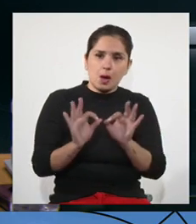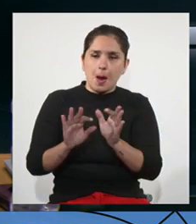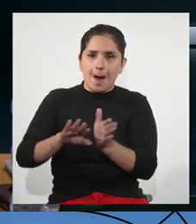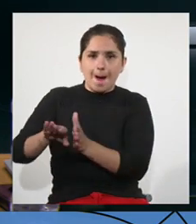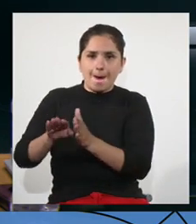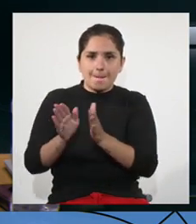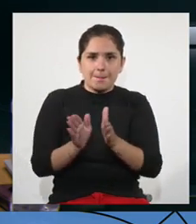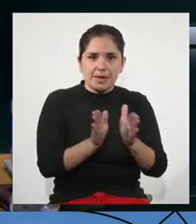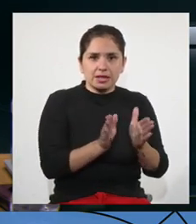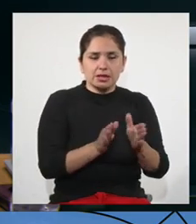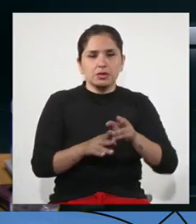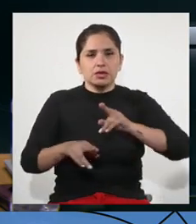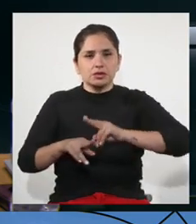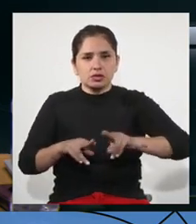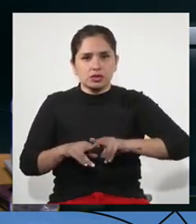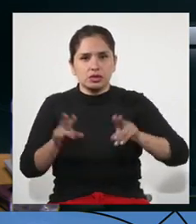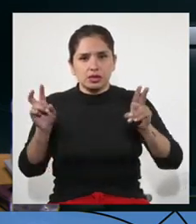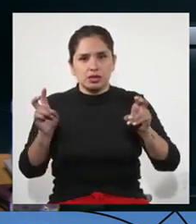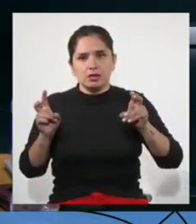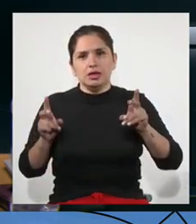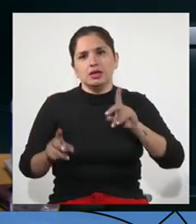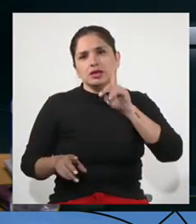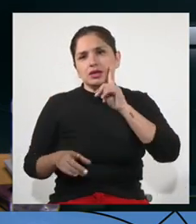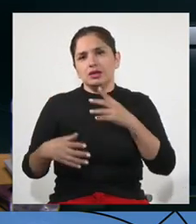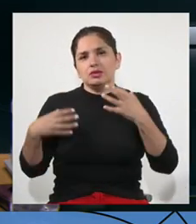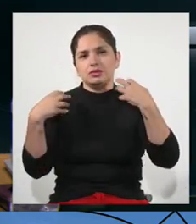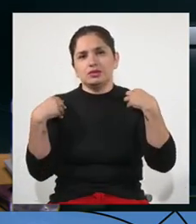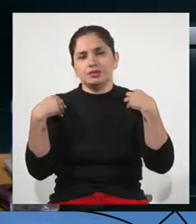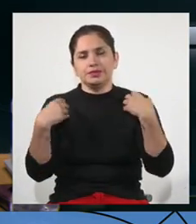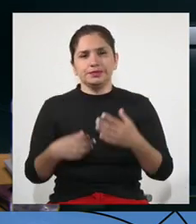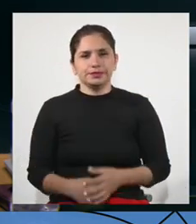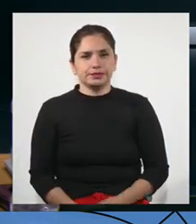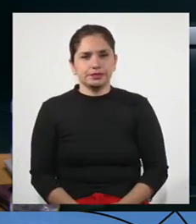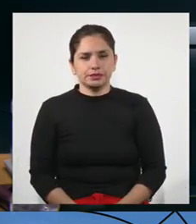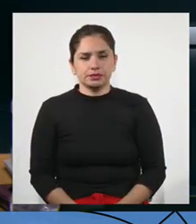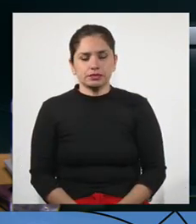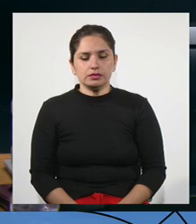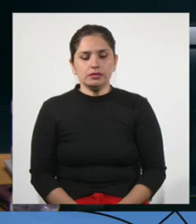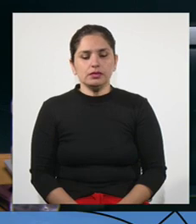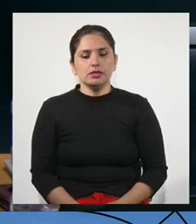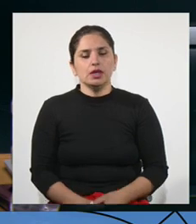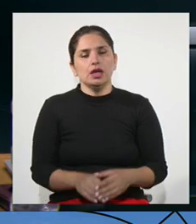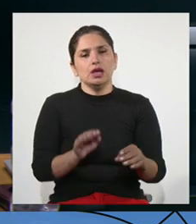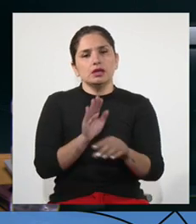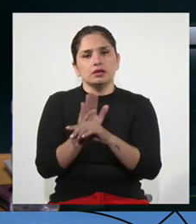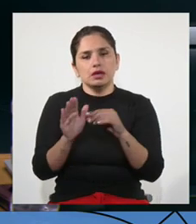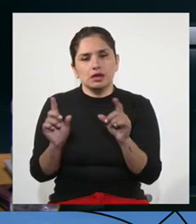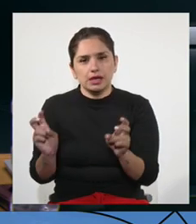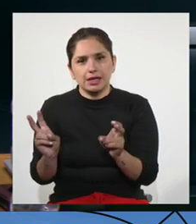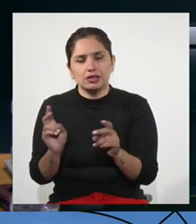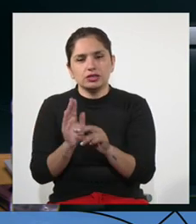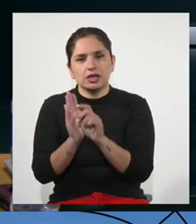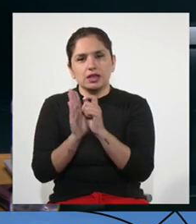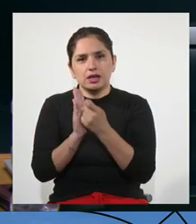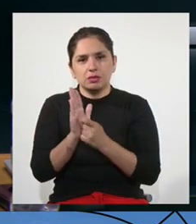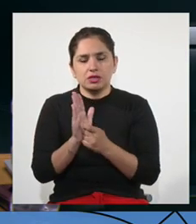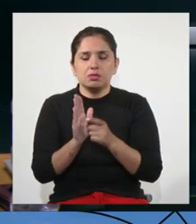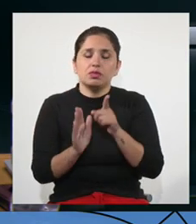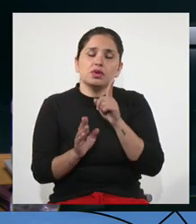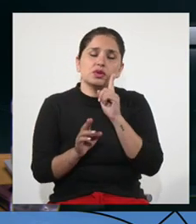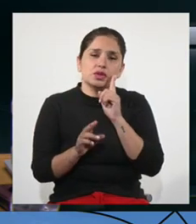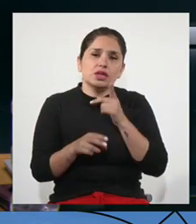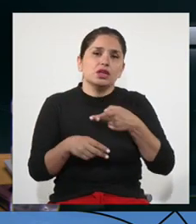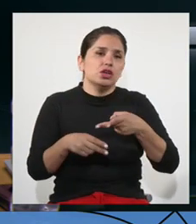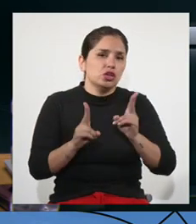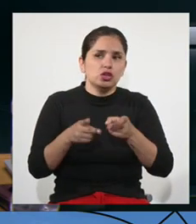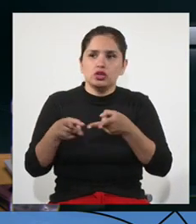es un hecho que le damos, que tienen cabida. Y efectivamente en algunos casos ha ido quedando en las glosas de la ley de presupuesto, pero es un hecho que tienen cabida